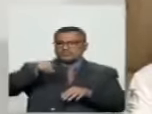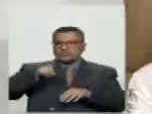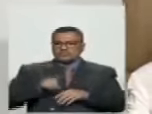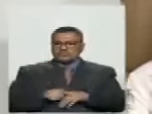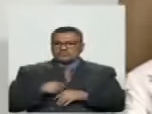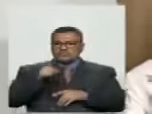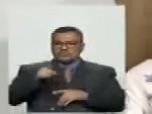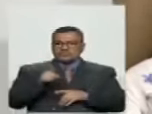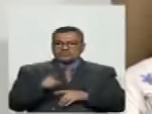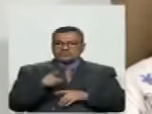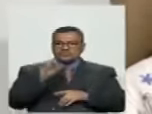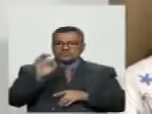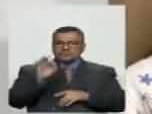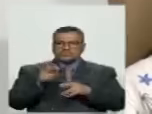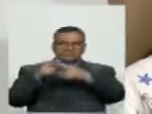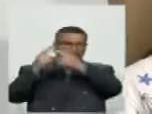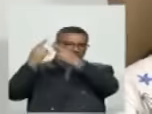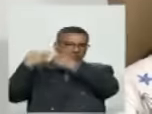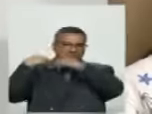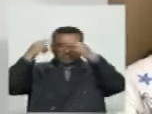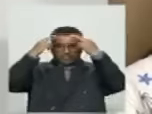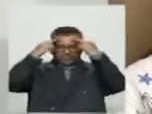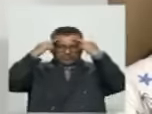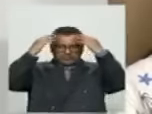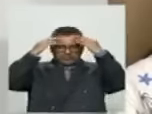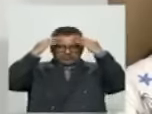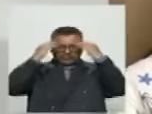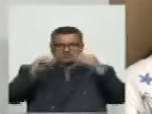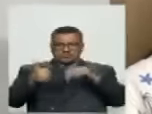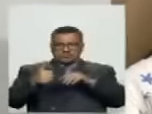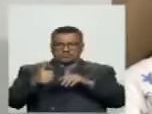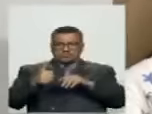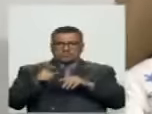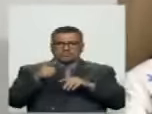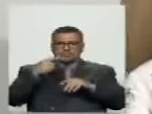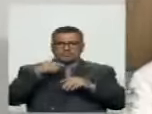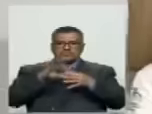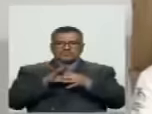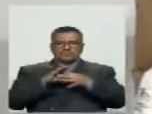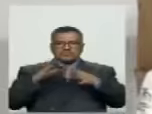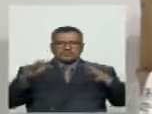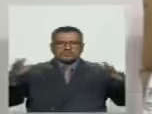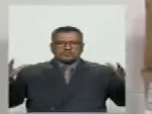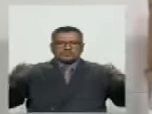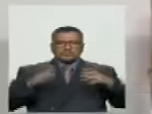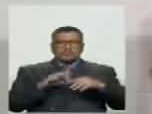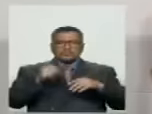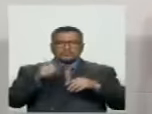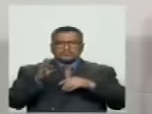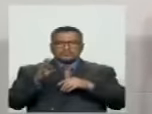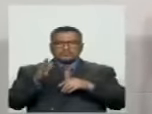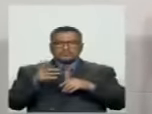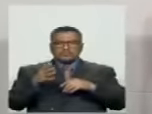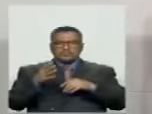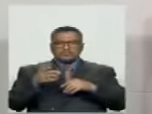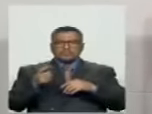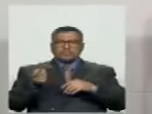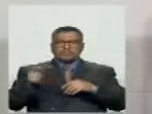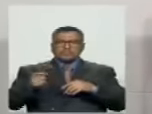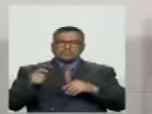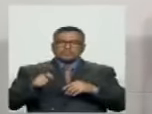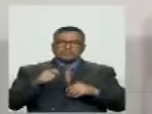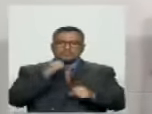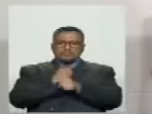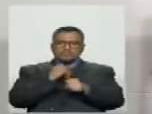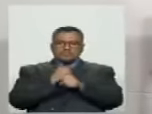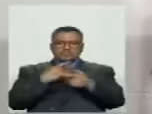una determinada representación en el cerebro, pero el pulgar aparece de manera gigantesca porque el pulgar tiene muchas más funciones que